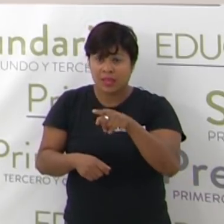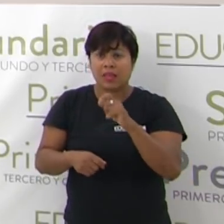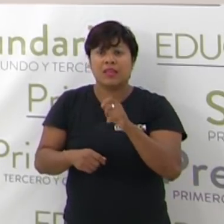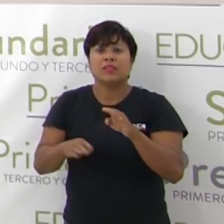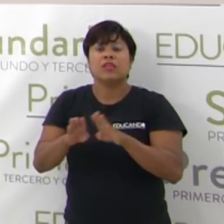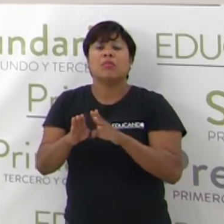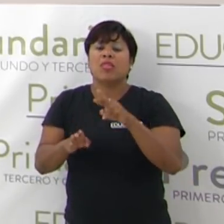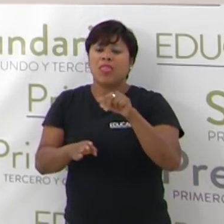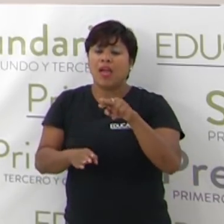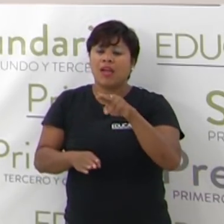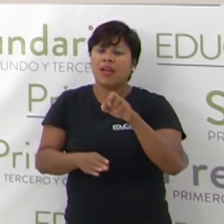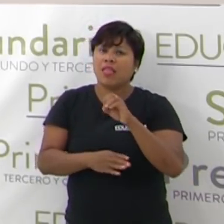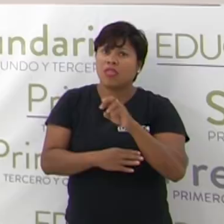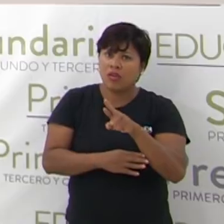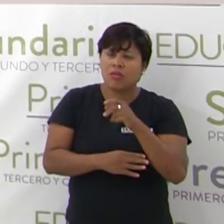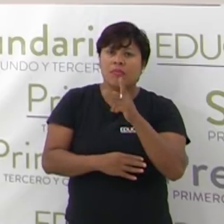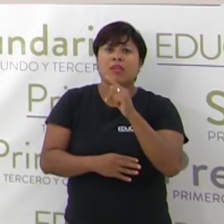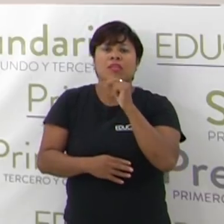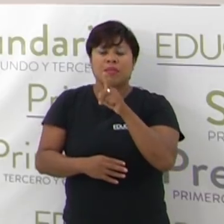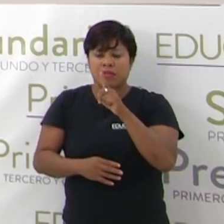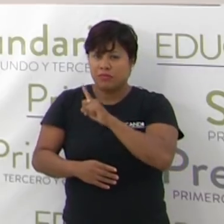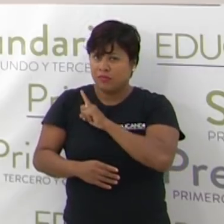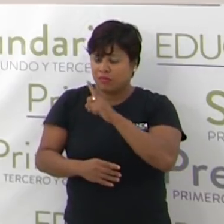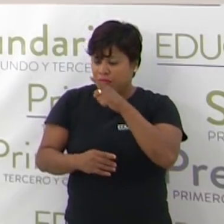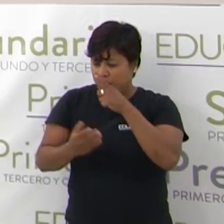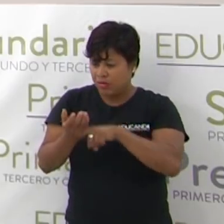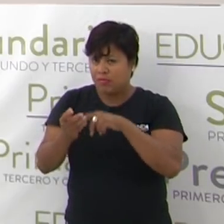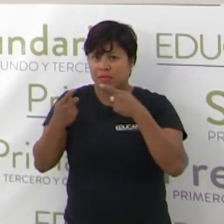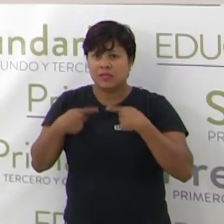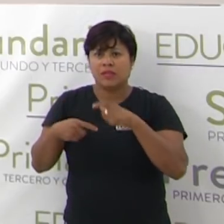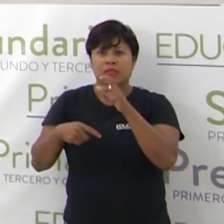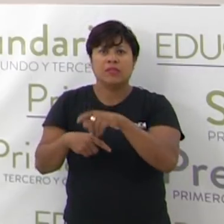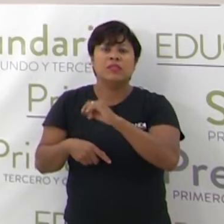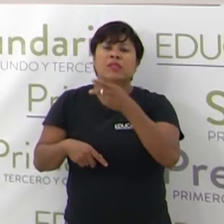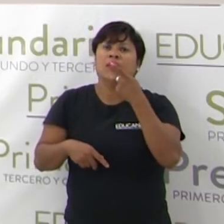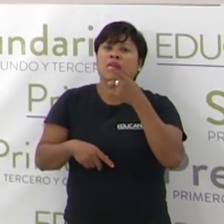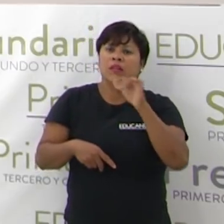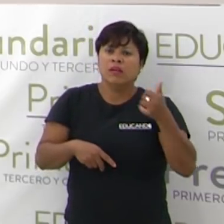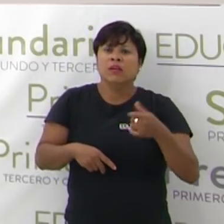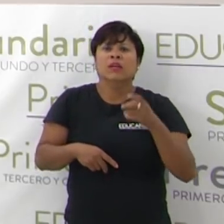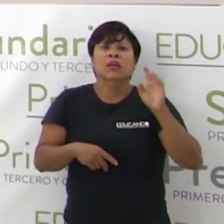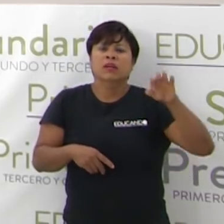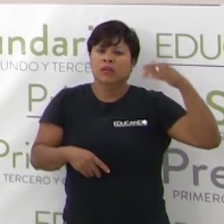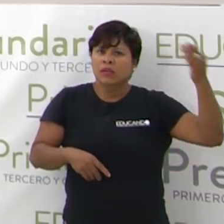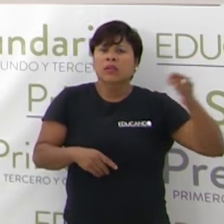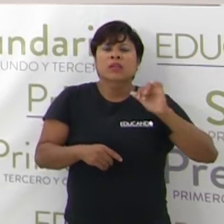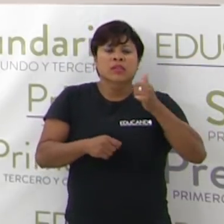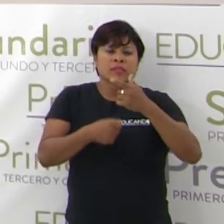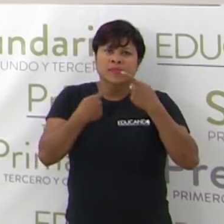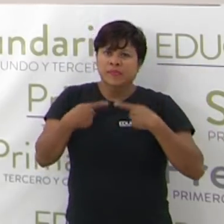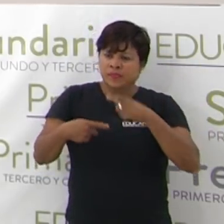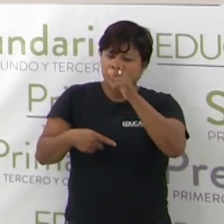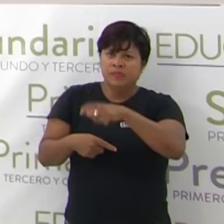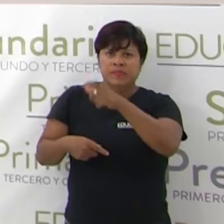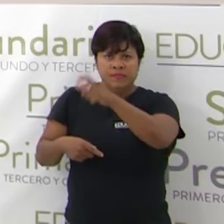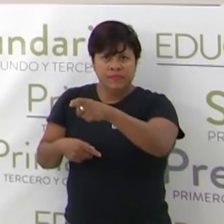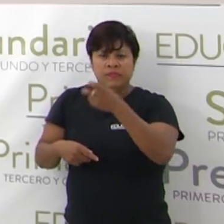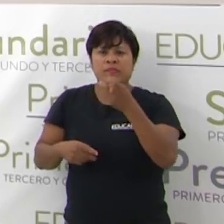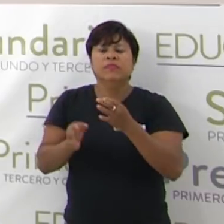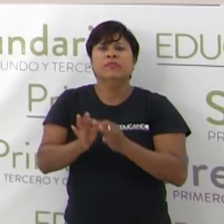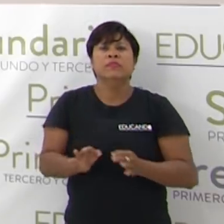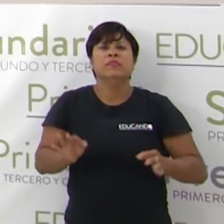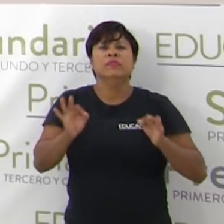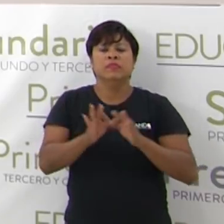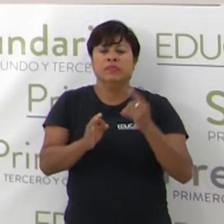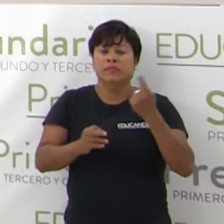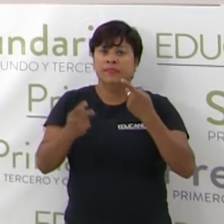eres el narrador, pero también eres uno de los personajes. Si cuentas lo que le ha pasado a otros, pues ellos son los personajes. Es muy importante que